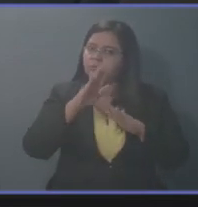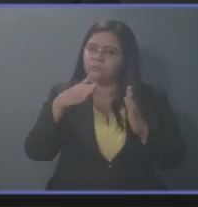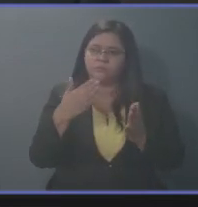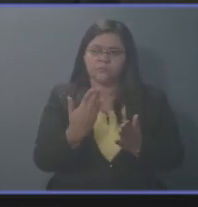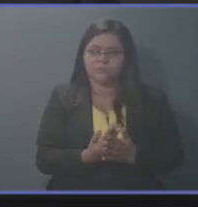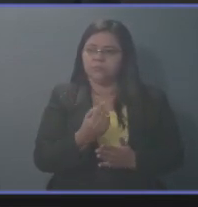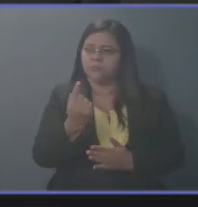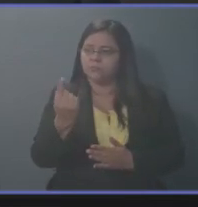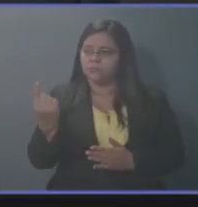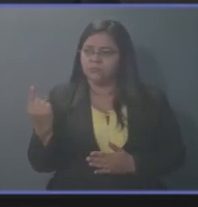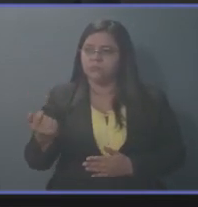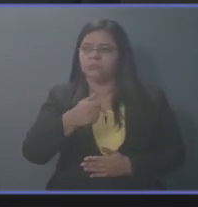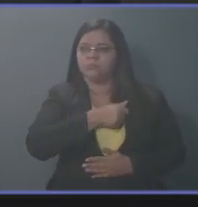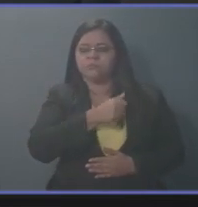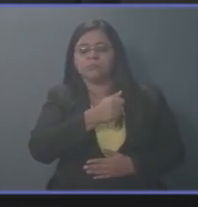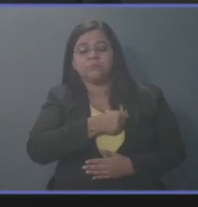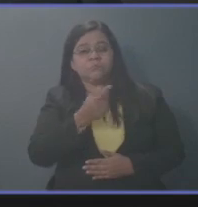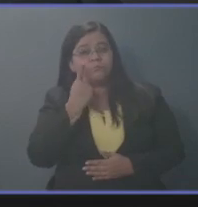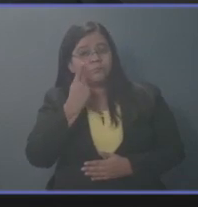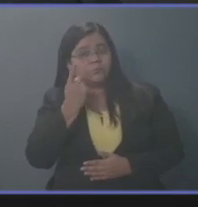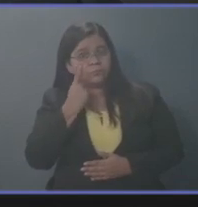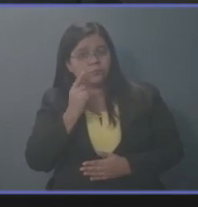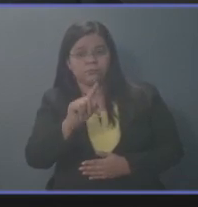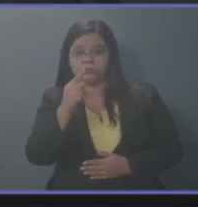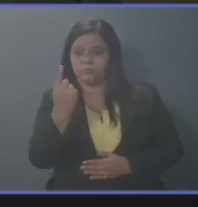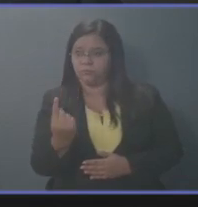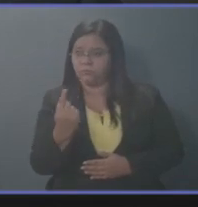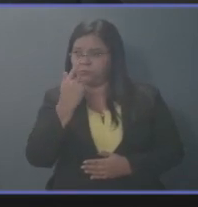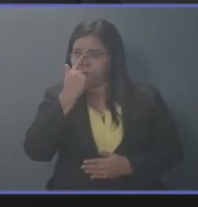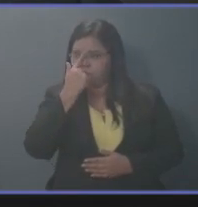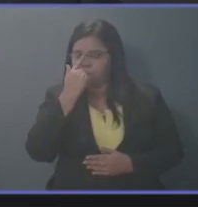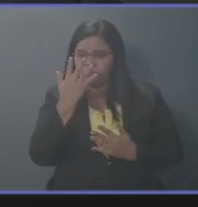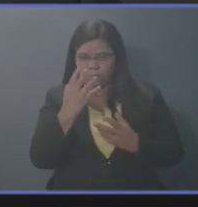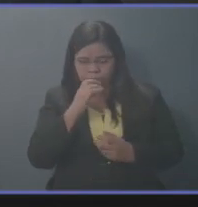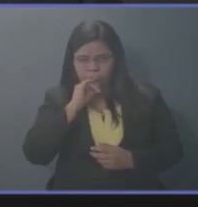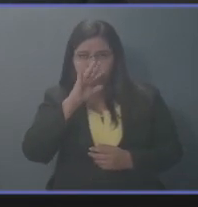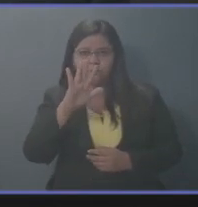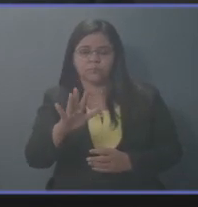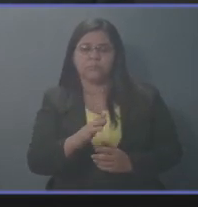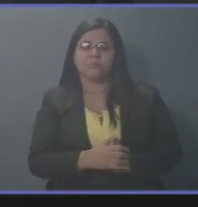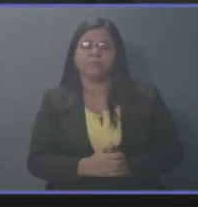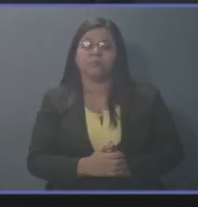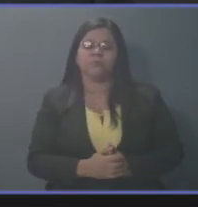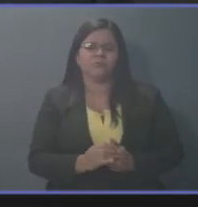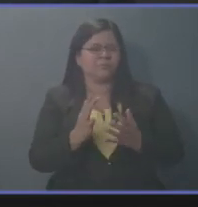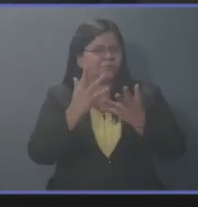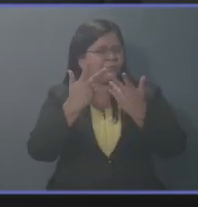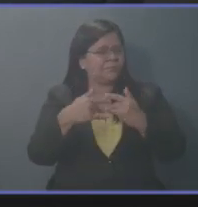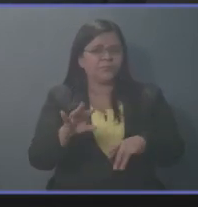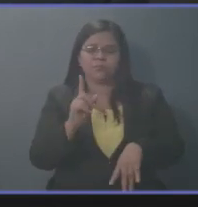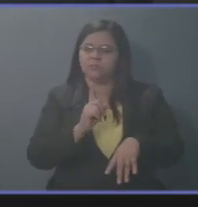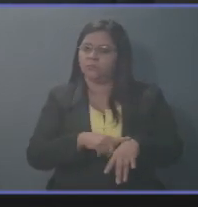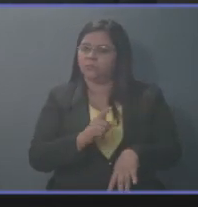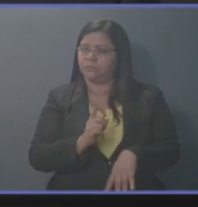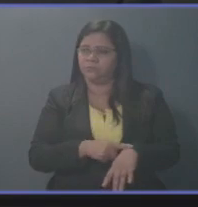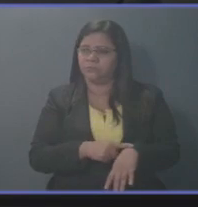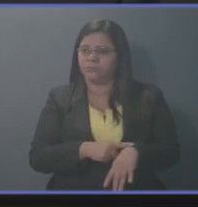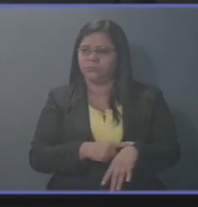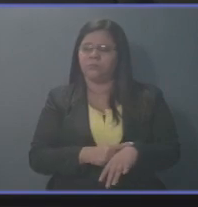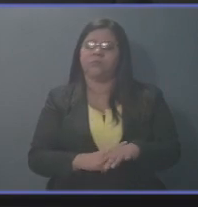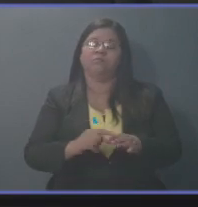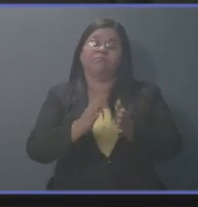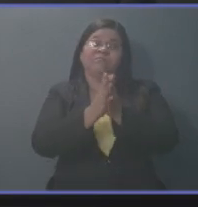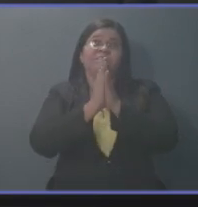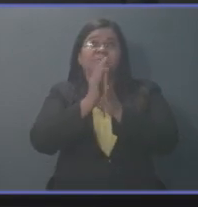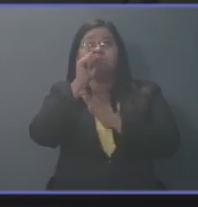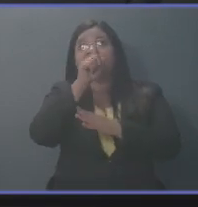participan de cuidar perfectamente bien a un paciente. Termino diciendo, en cualquier momento, Dios quiera